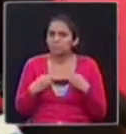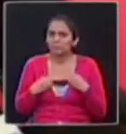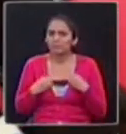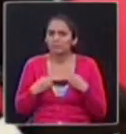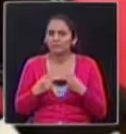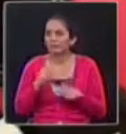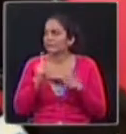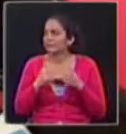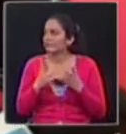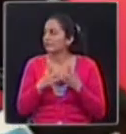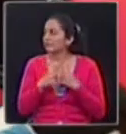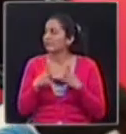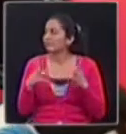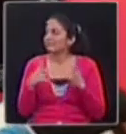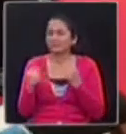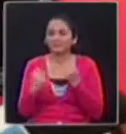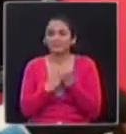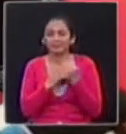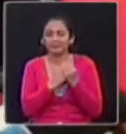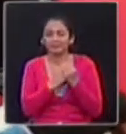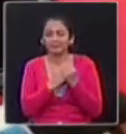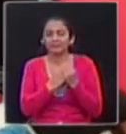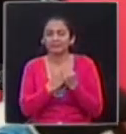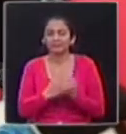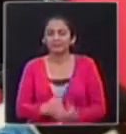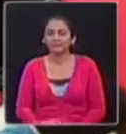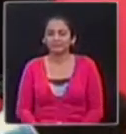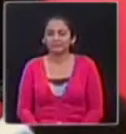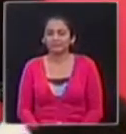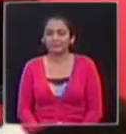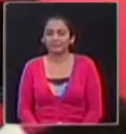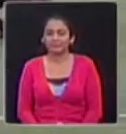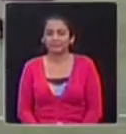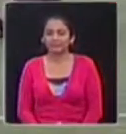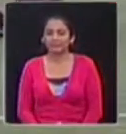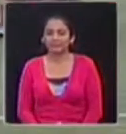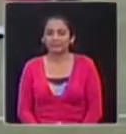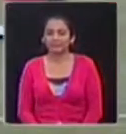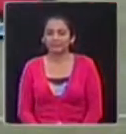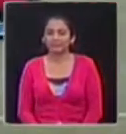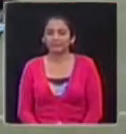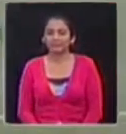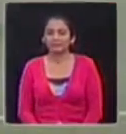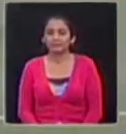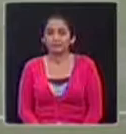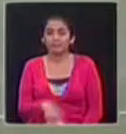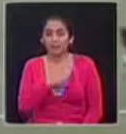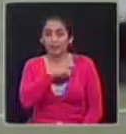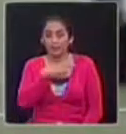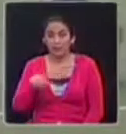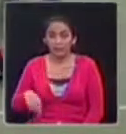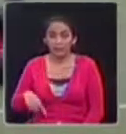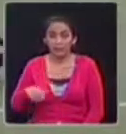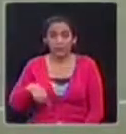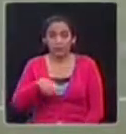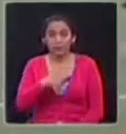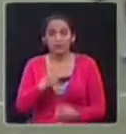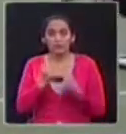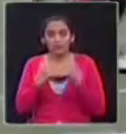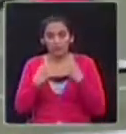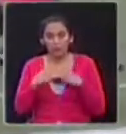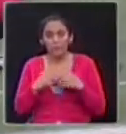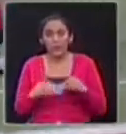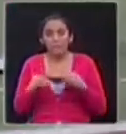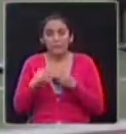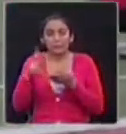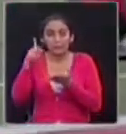acompañar, entonces son los partidos donde sacás ese plus extra por la clase del partido. Los de la Fuerza Roja del Guayas quieren cerrar la etapa sumando todos los puntos en juego